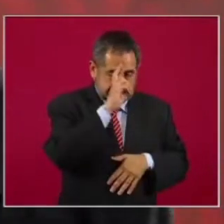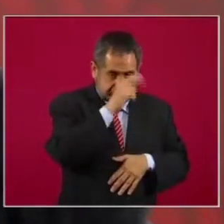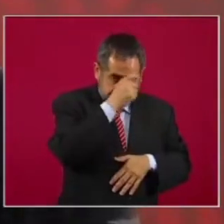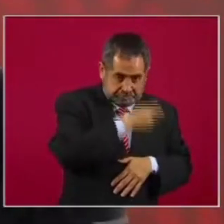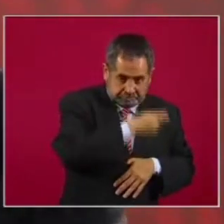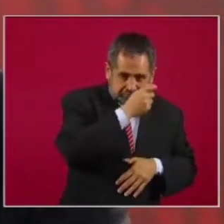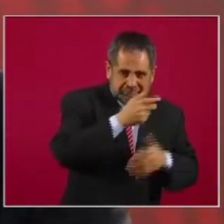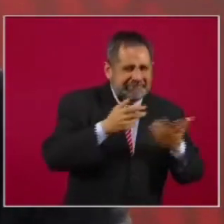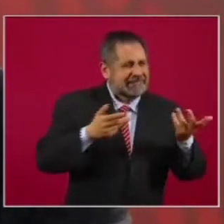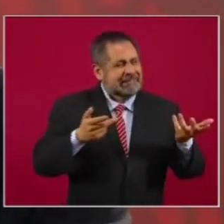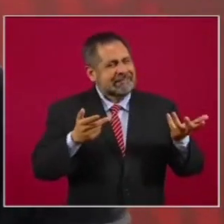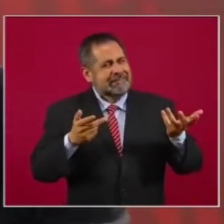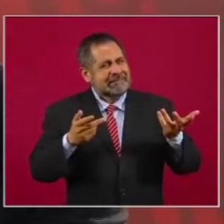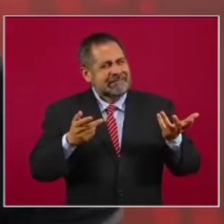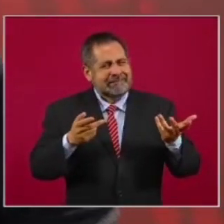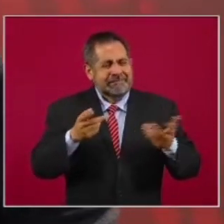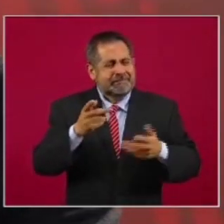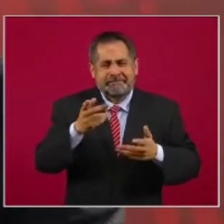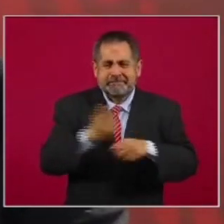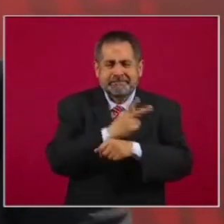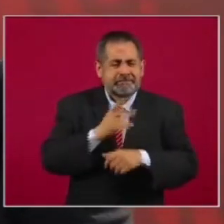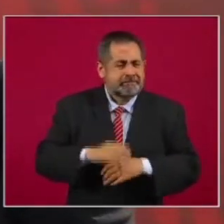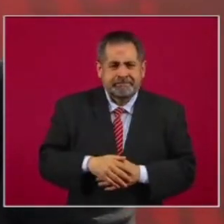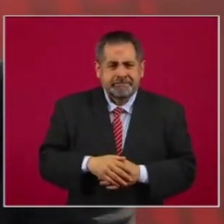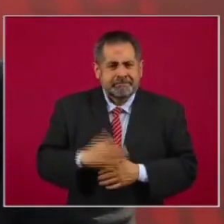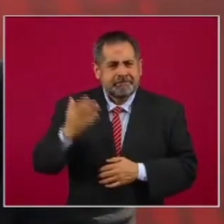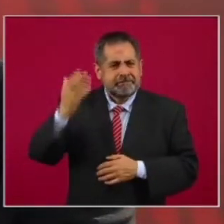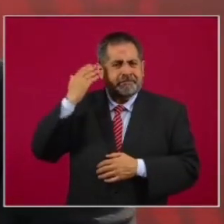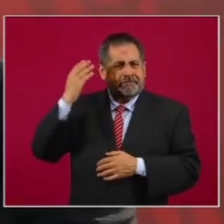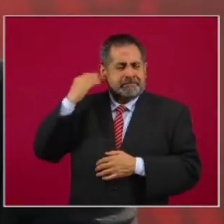grupos. ¿Qué pasaba?